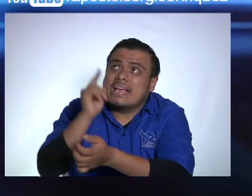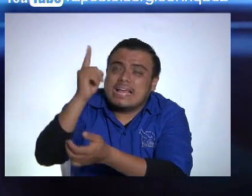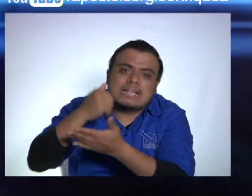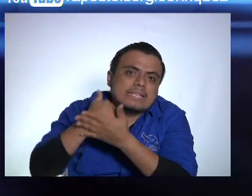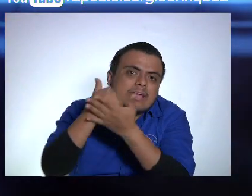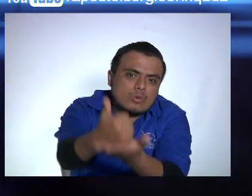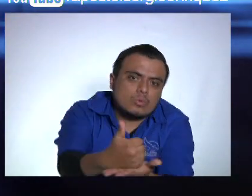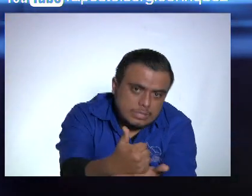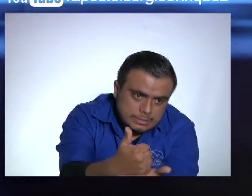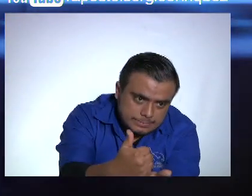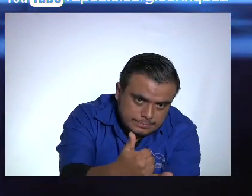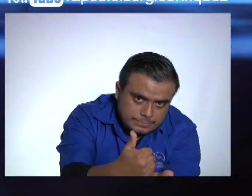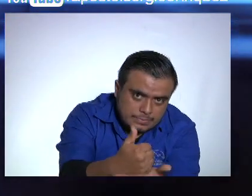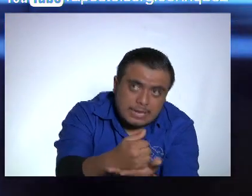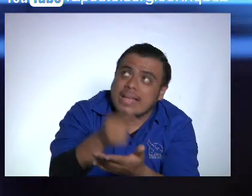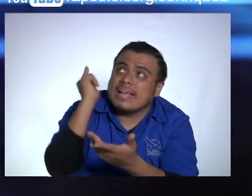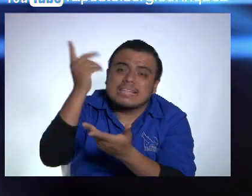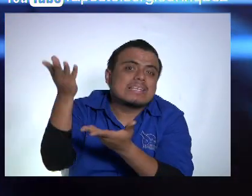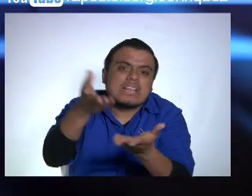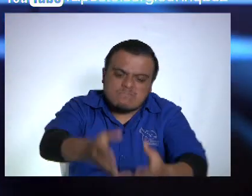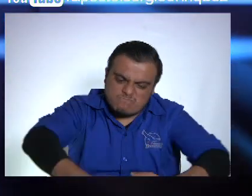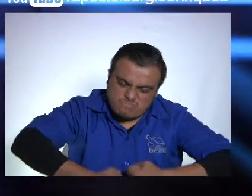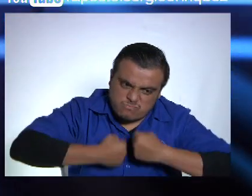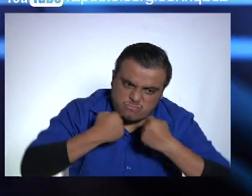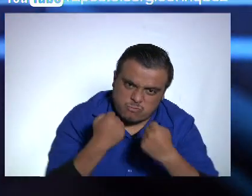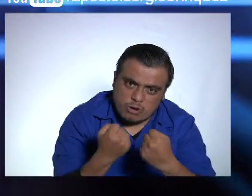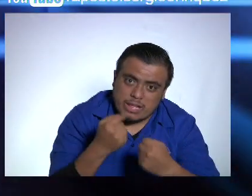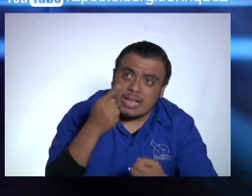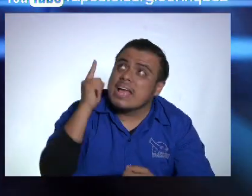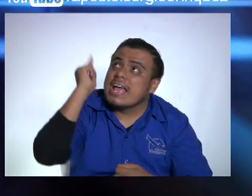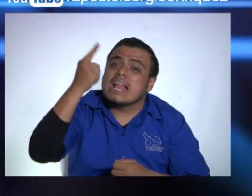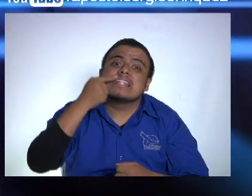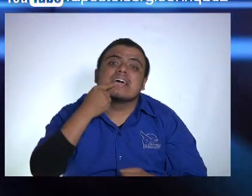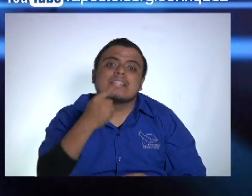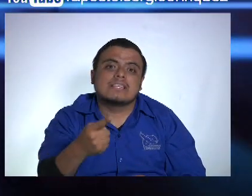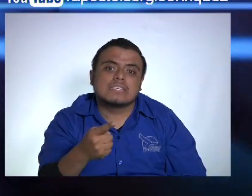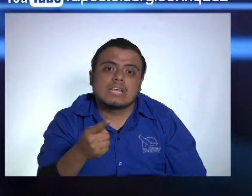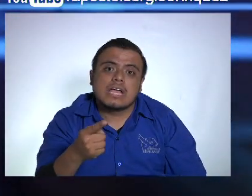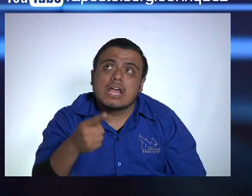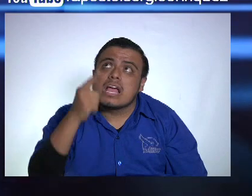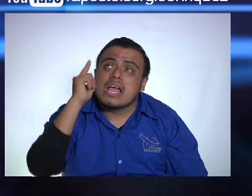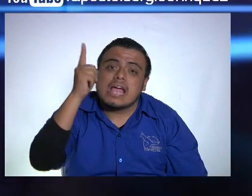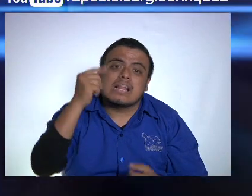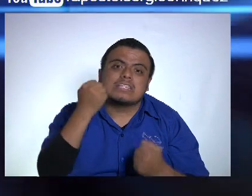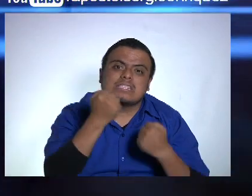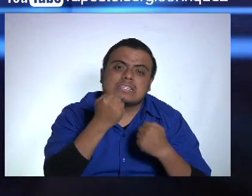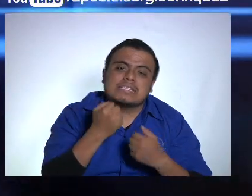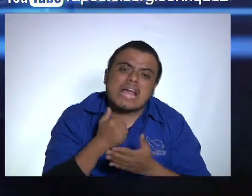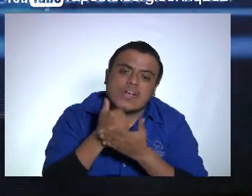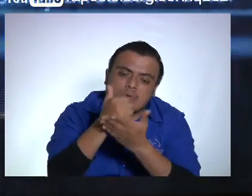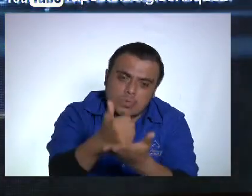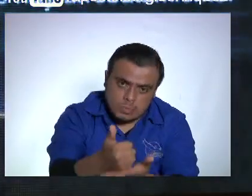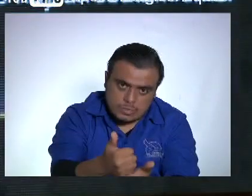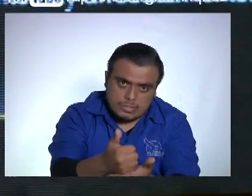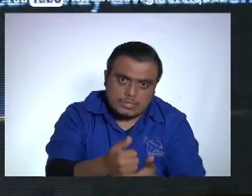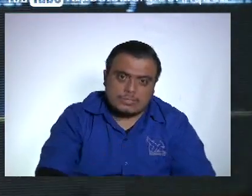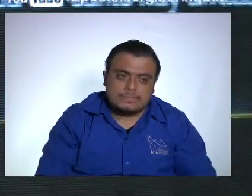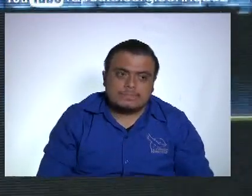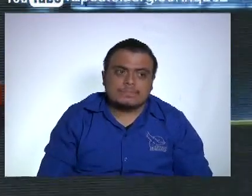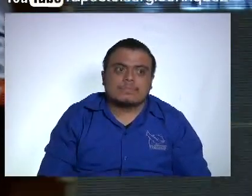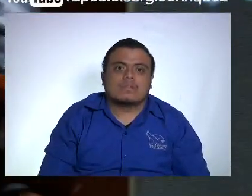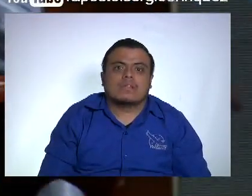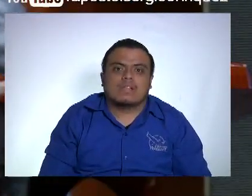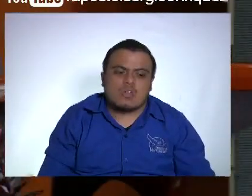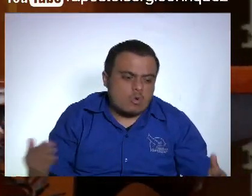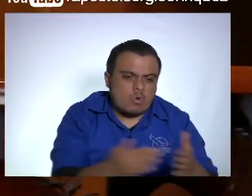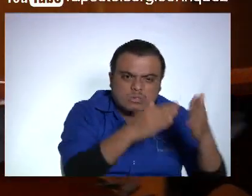ayudándote. Él te está fortaleciendo. Él te está diciendo: yo te sostengo, yo te salgo adelante en contra de